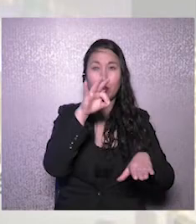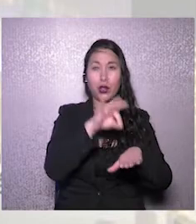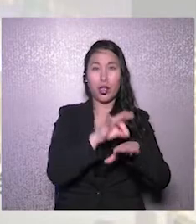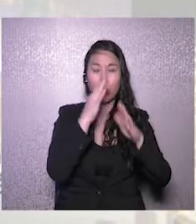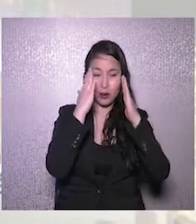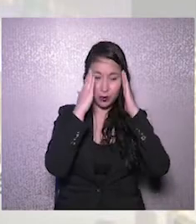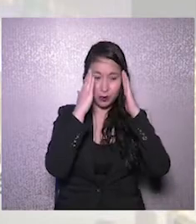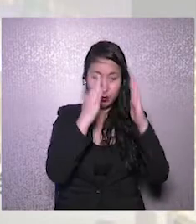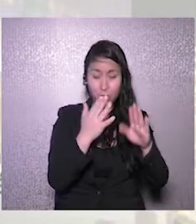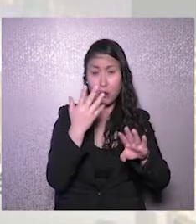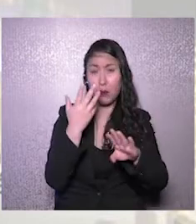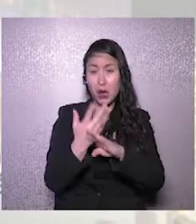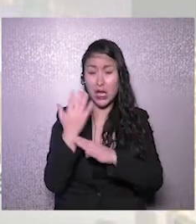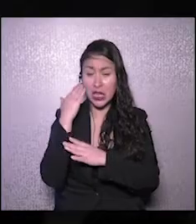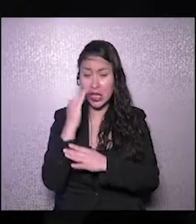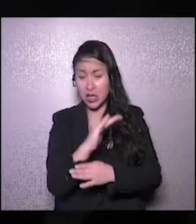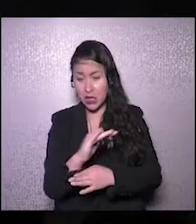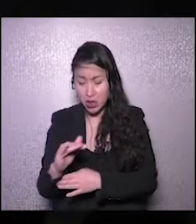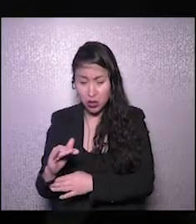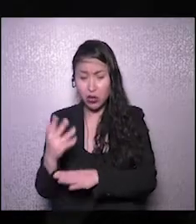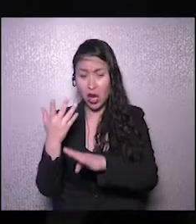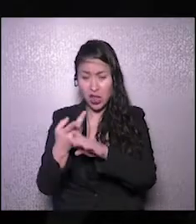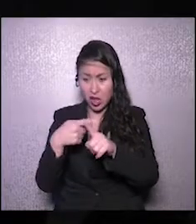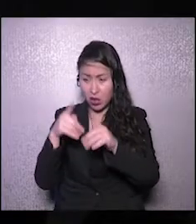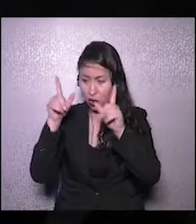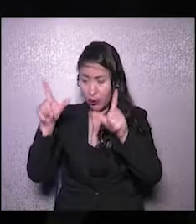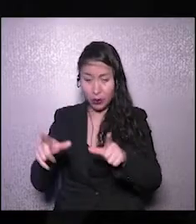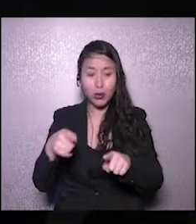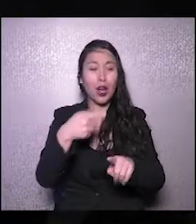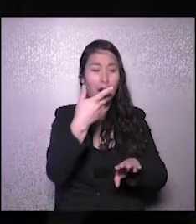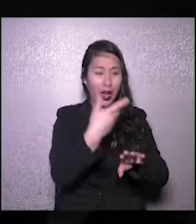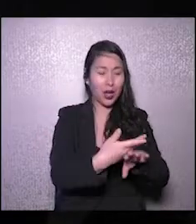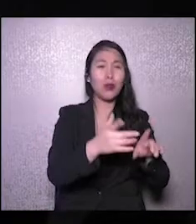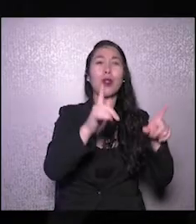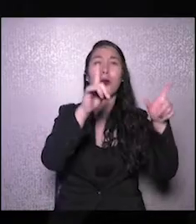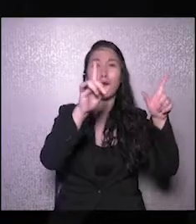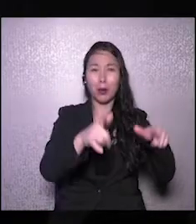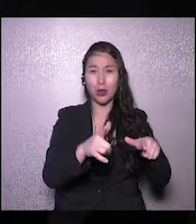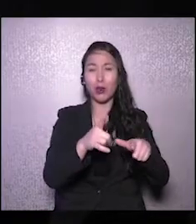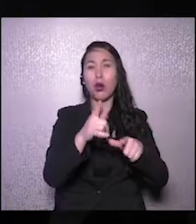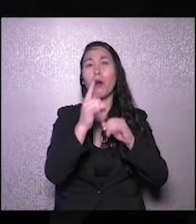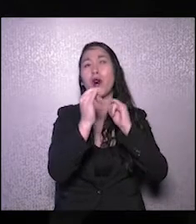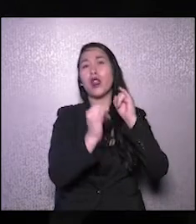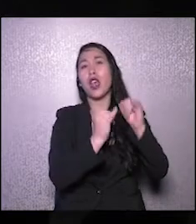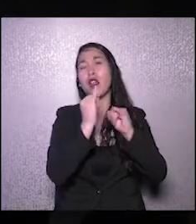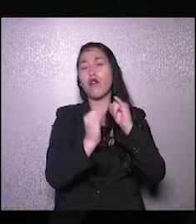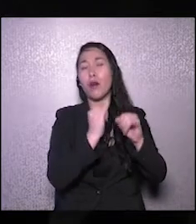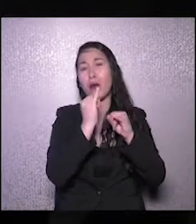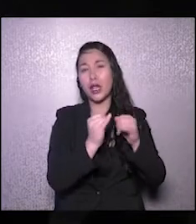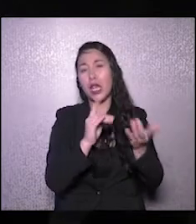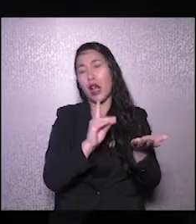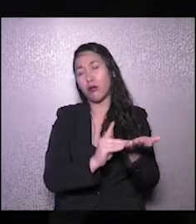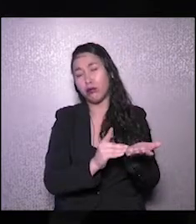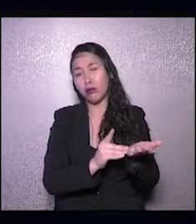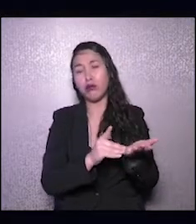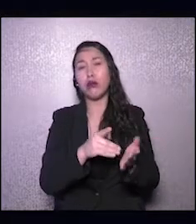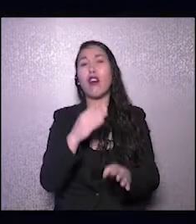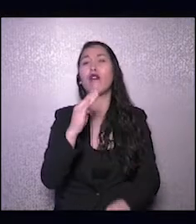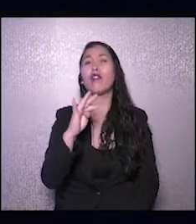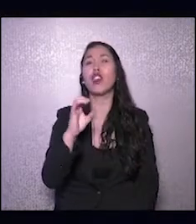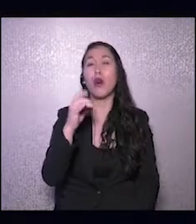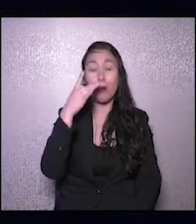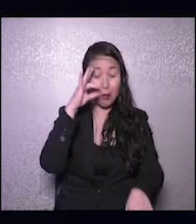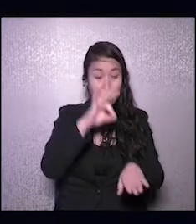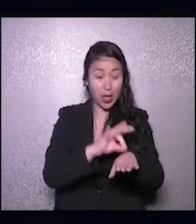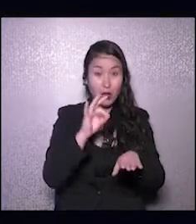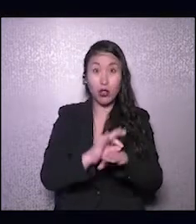departamento de cardiología, el departamento de medicina interna, hay un departamento de informática biomédica, donde habemos personas que nos dedicamos a esto a tiempo